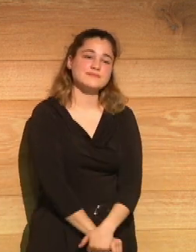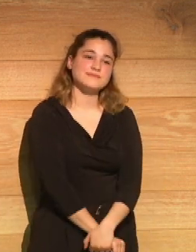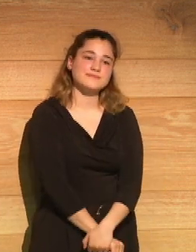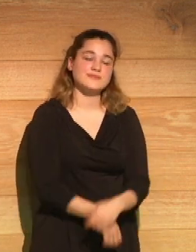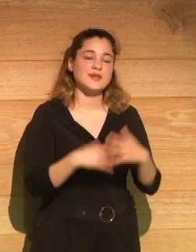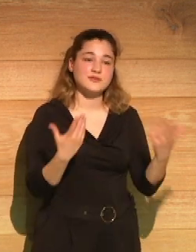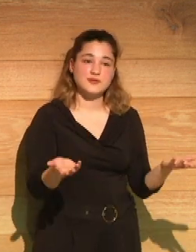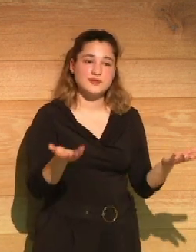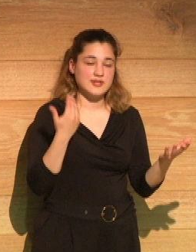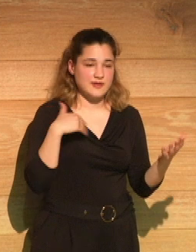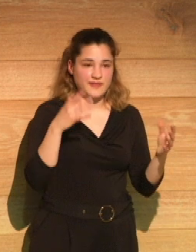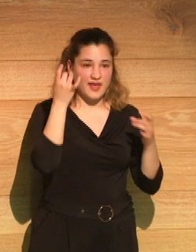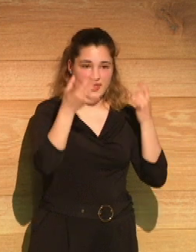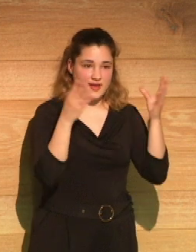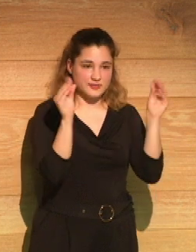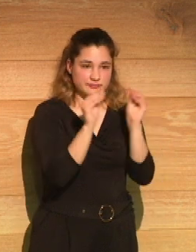Entonces, cerrando las ideas,